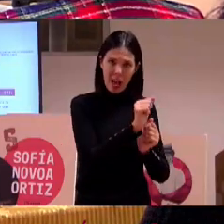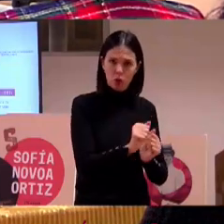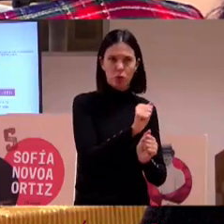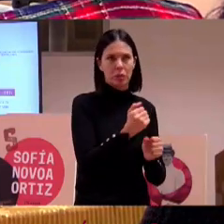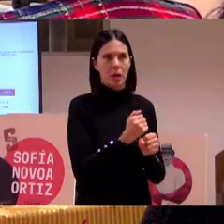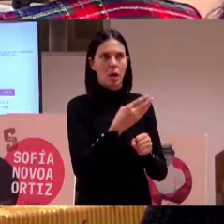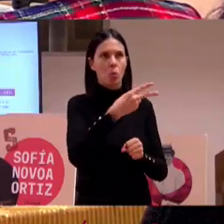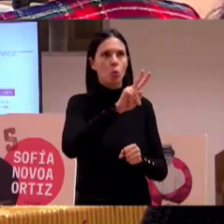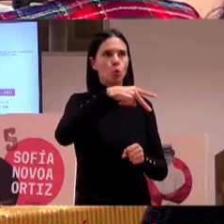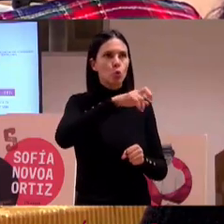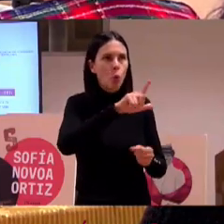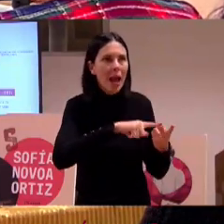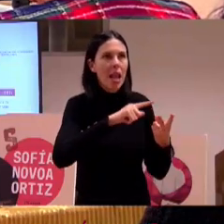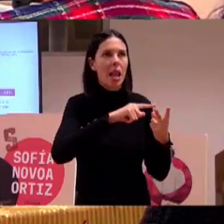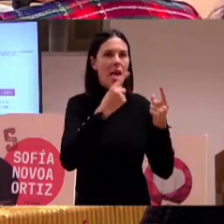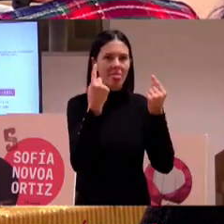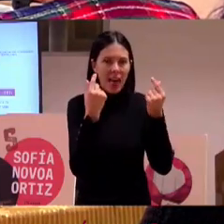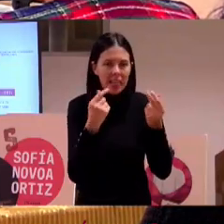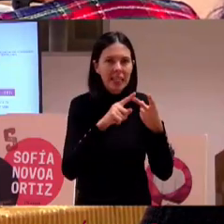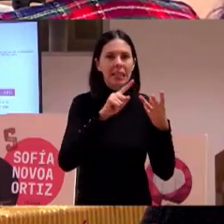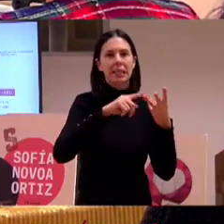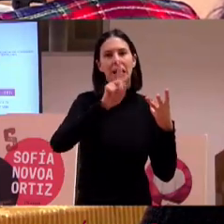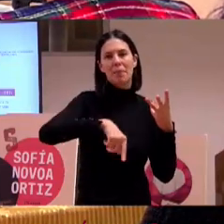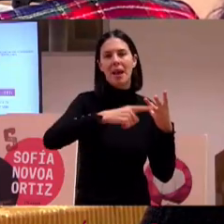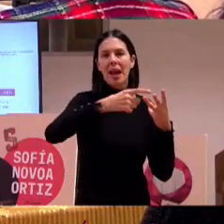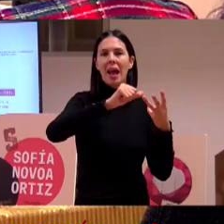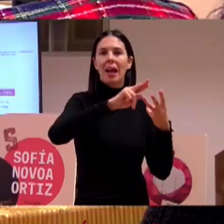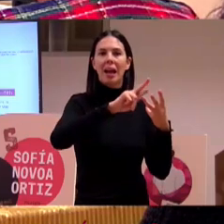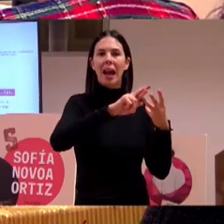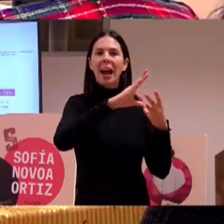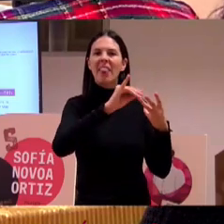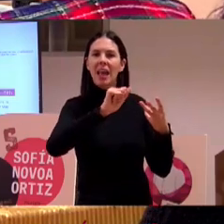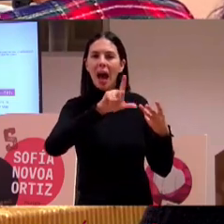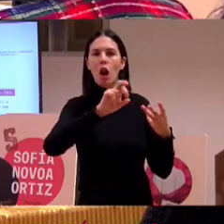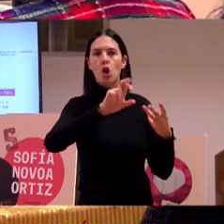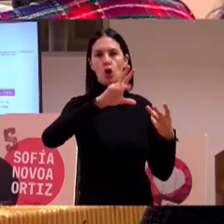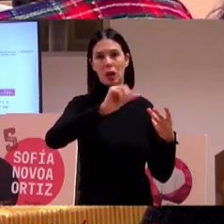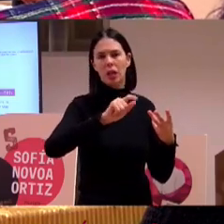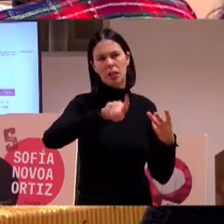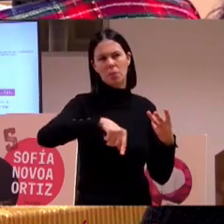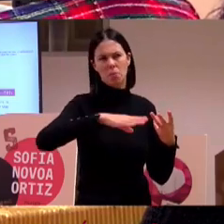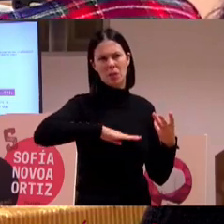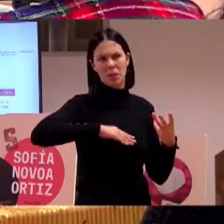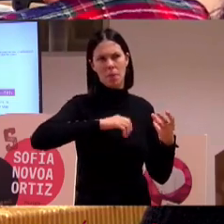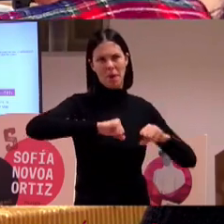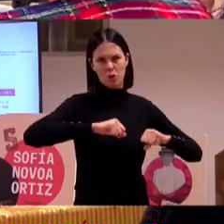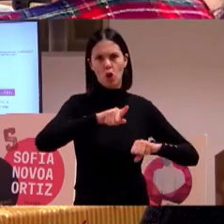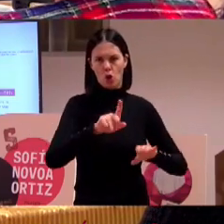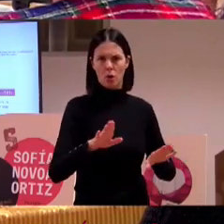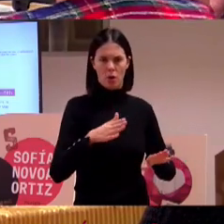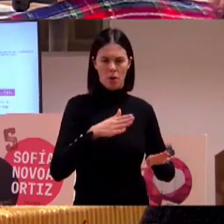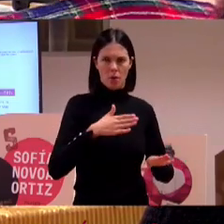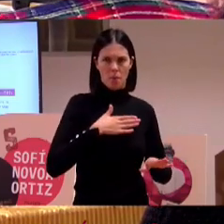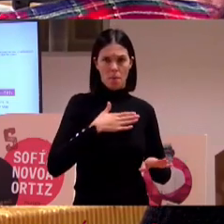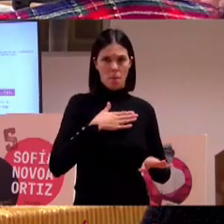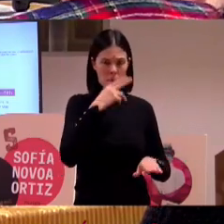Buñuel, Dalí y García Lorca. Que era un bastante mayor. Él tenía 15 años, pero sí, ahí tenemos